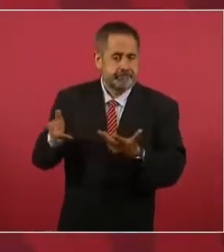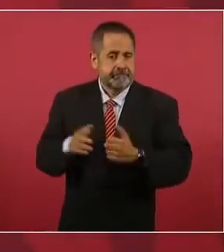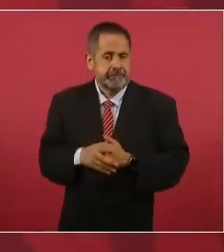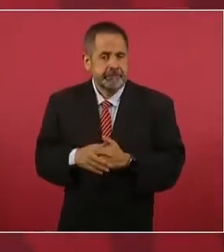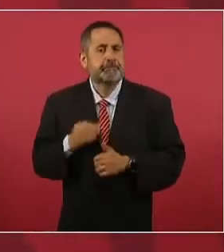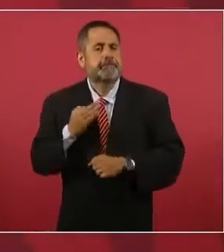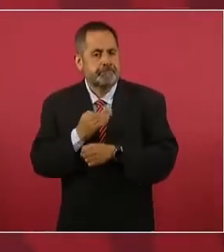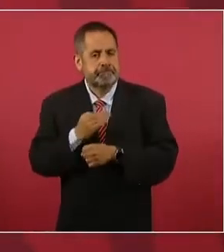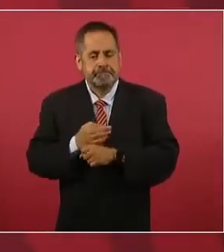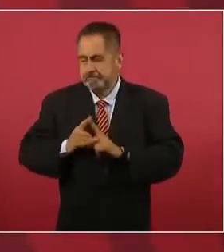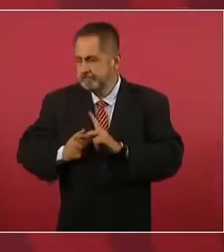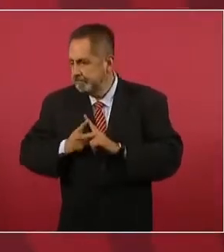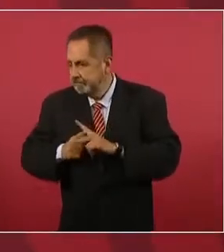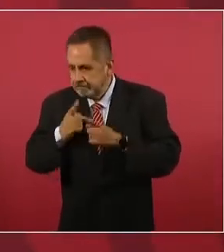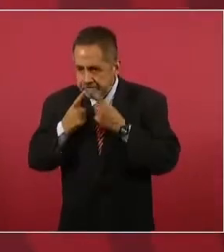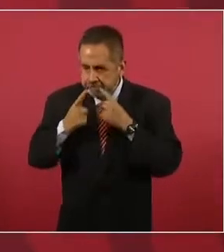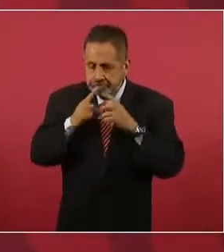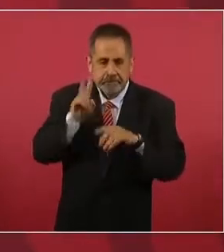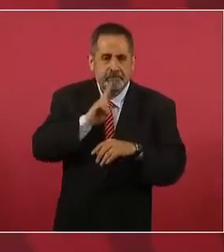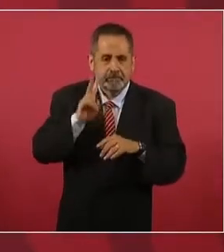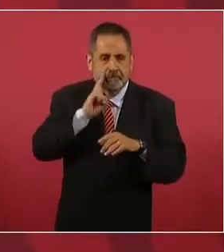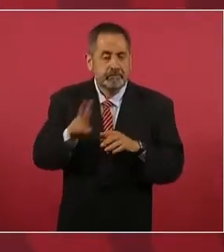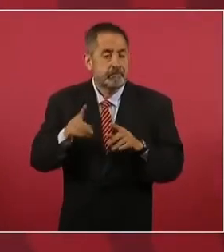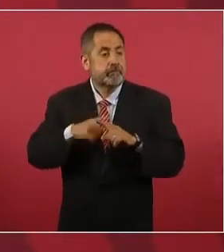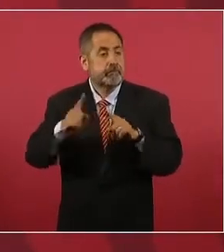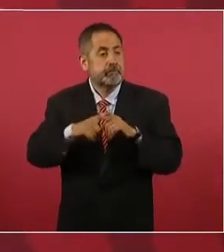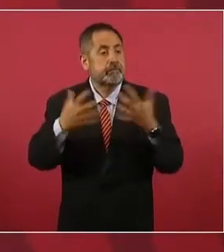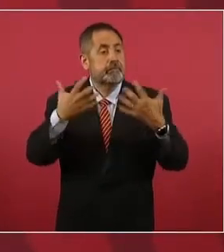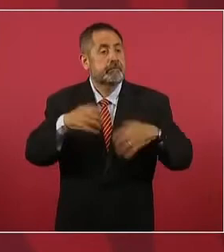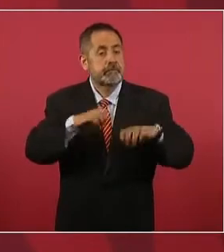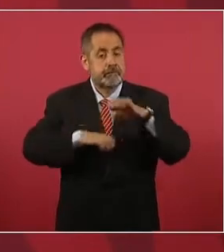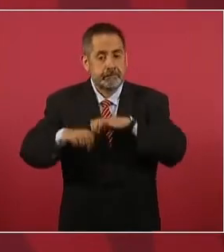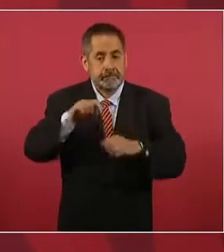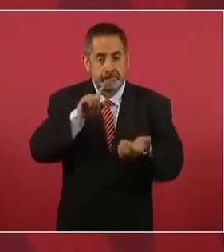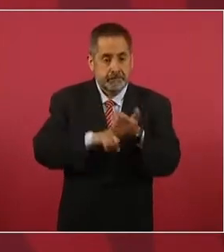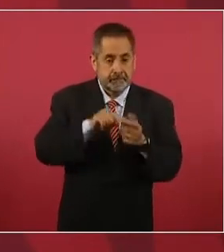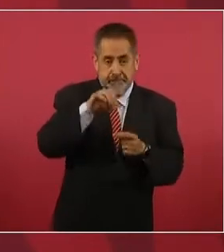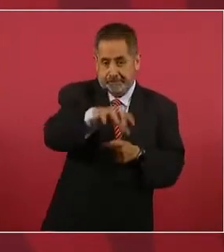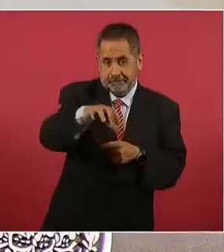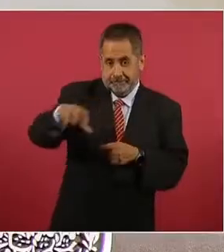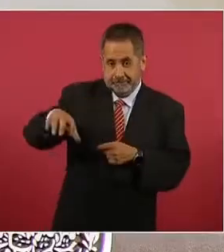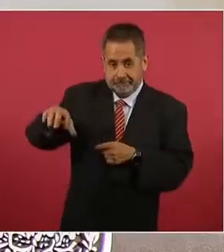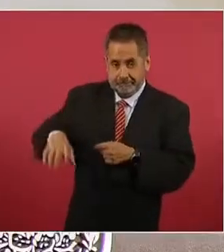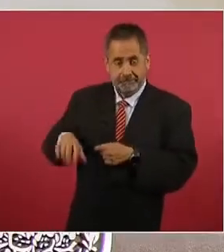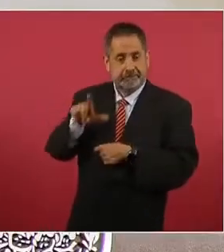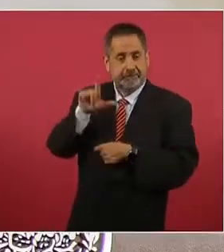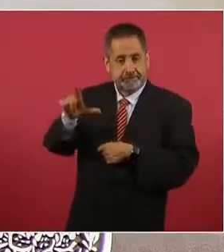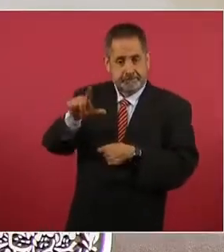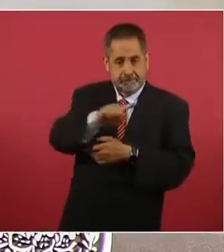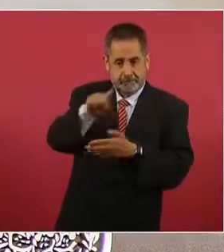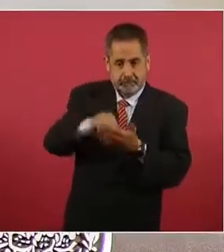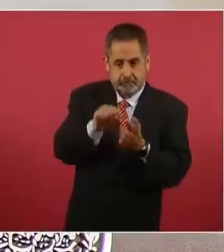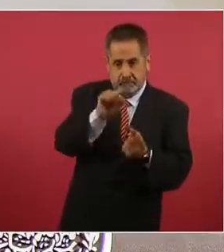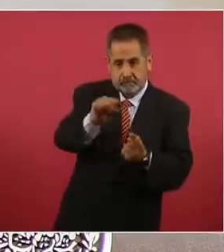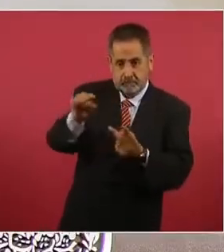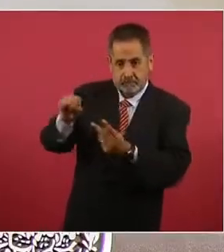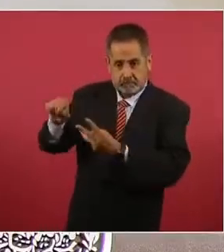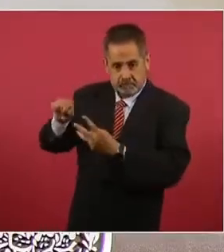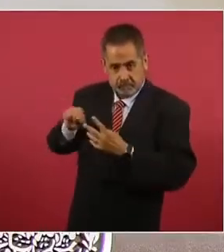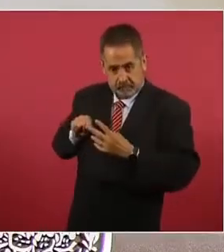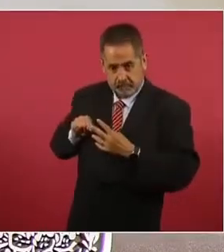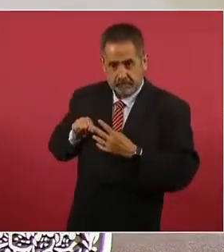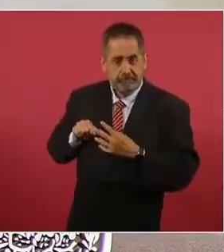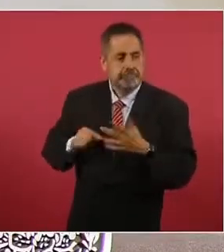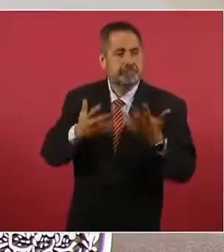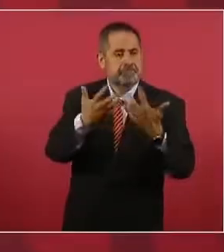un programa para que todas las empresas que están instaladas en las 17 plantas empecemos con